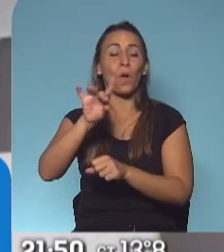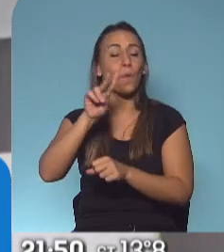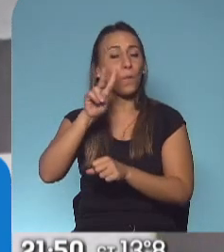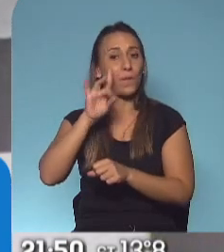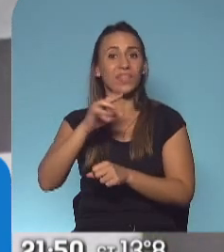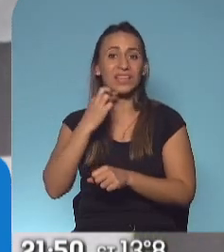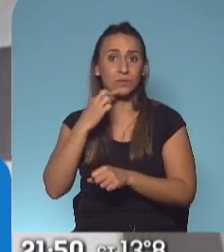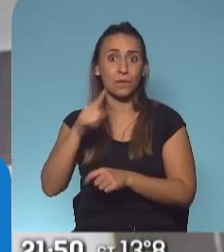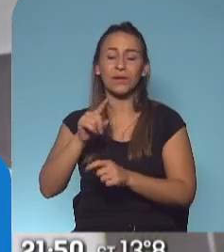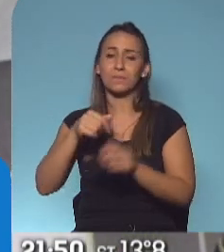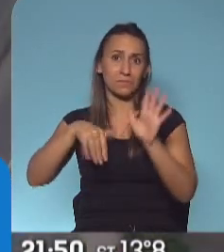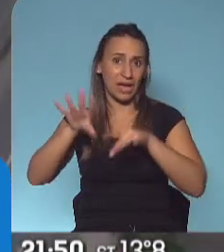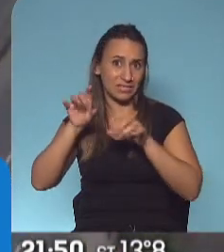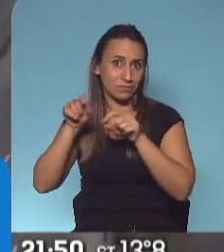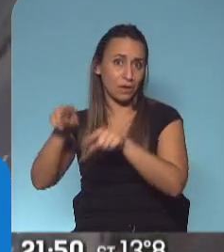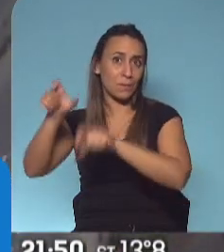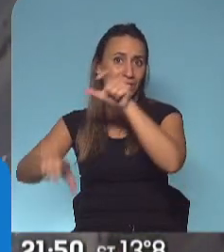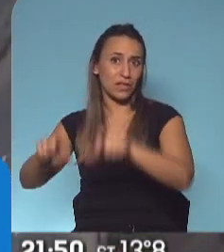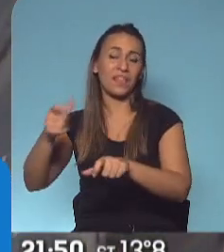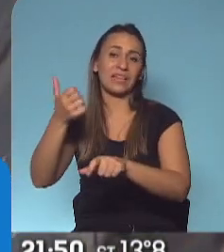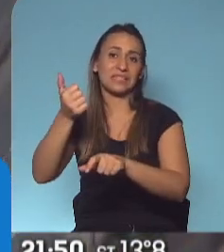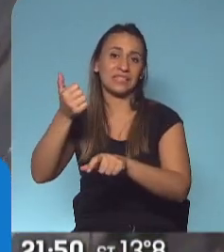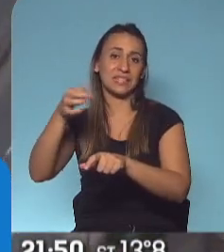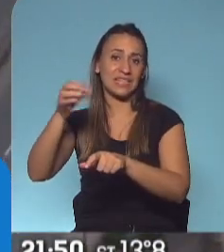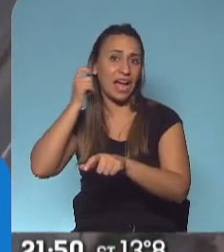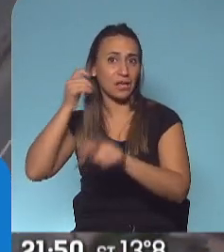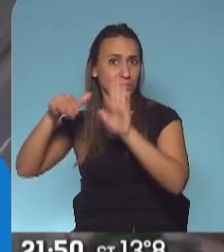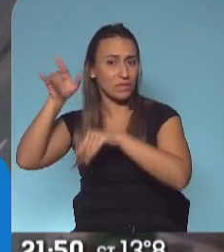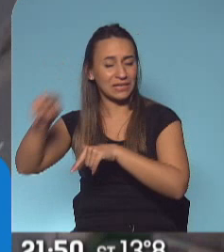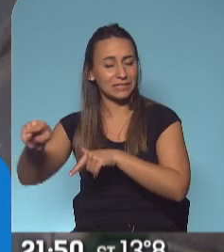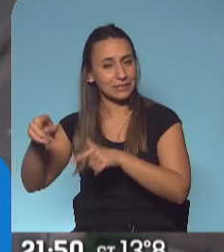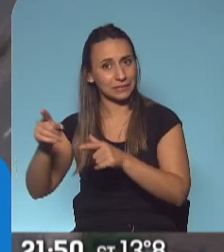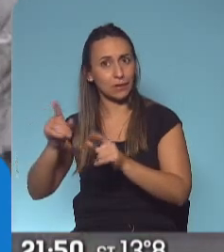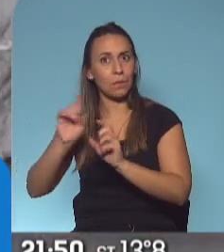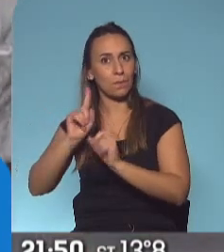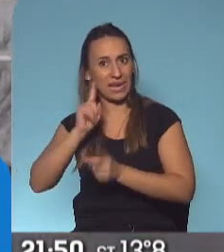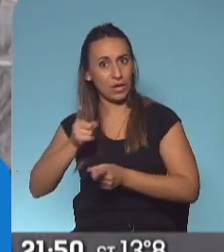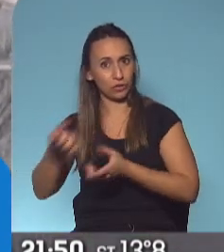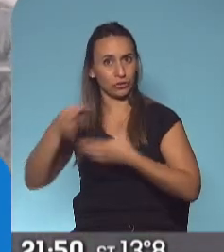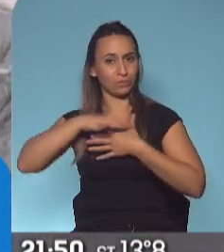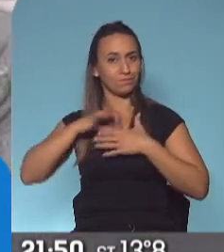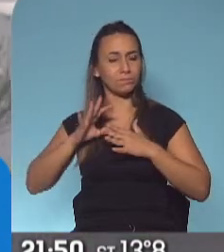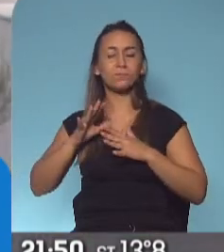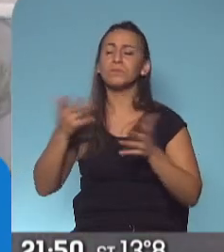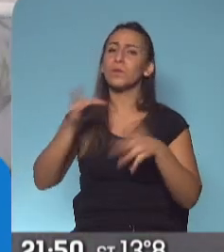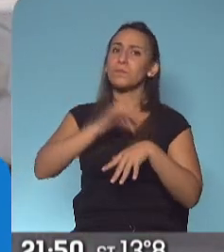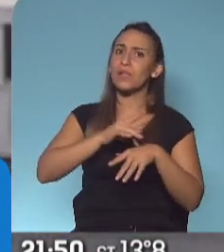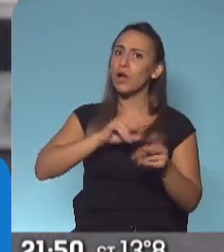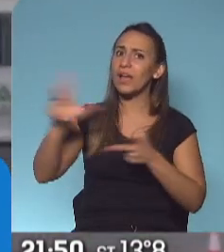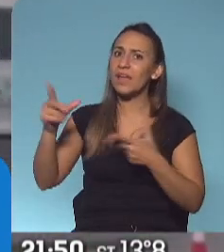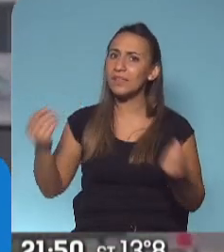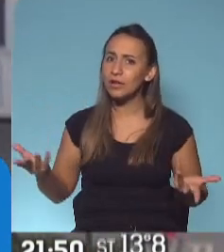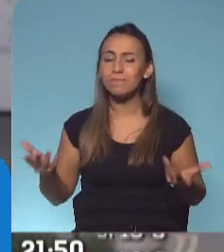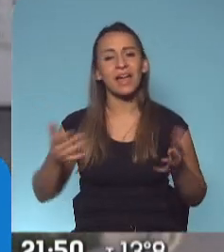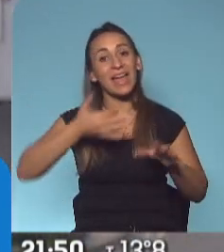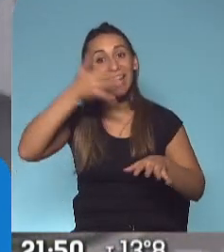personas mayores de 65 años, ¿qué le dijeron al respecto los médicos? Bueno, digamos que en realidad